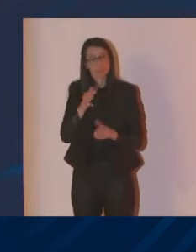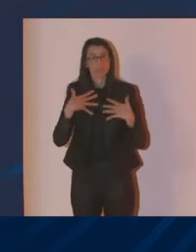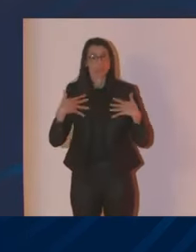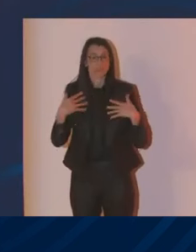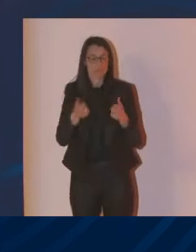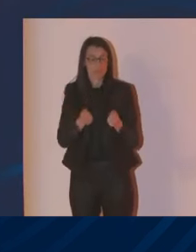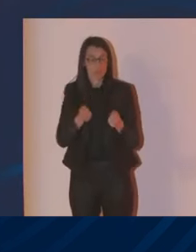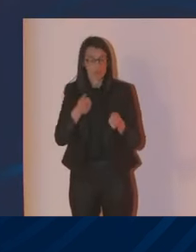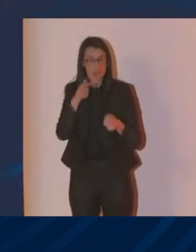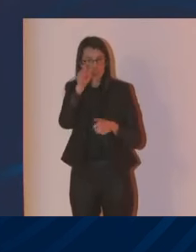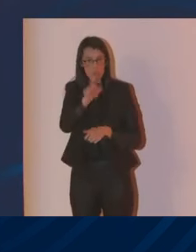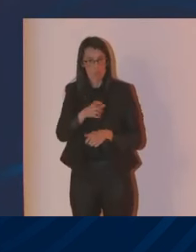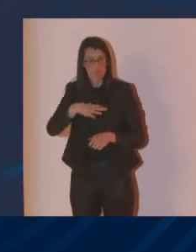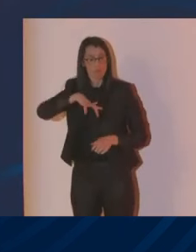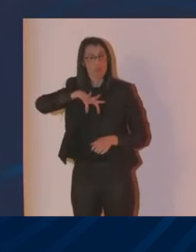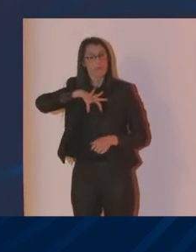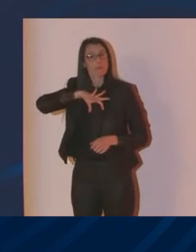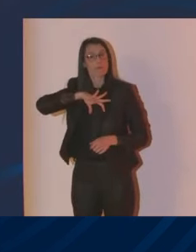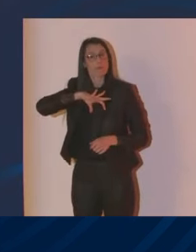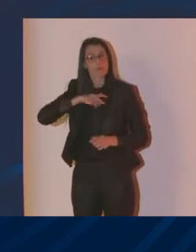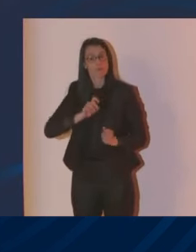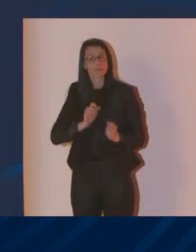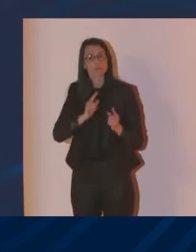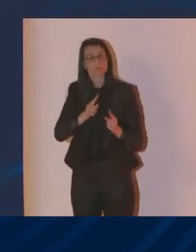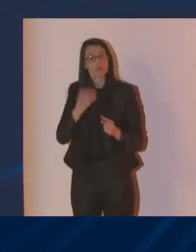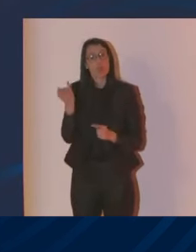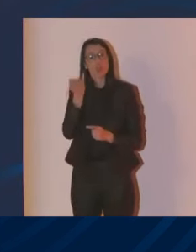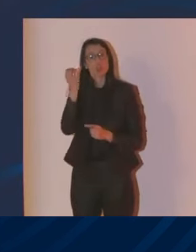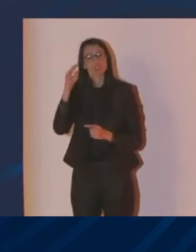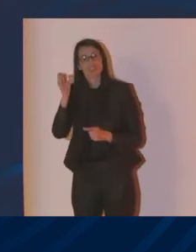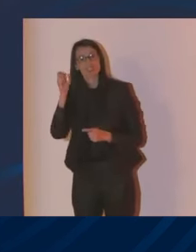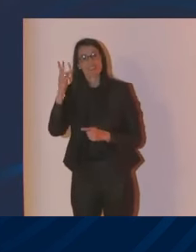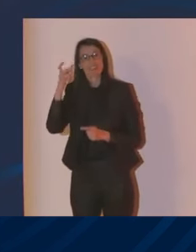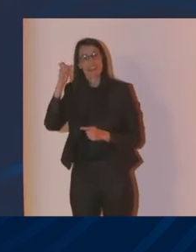Salud. Recoge la medalla don José Carlos Bermejo.